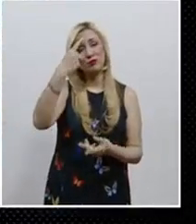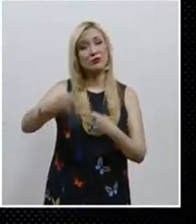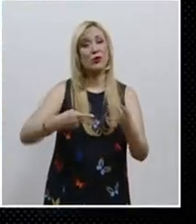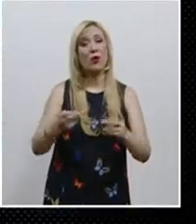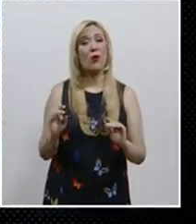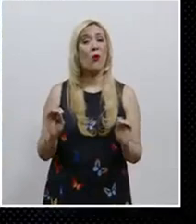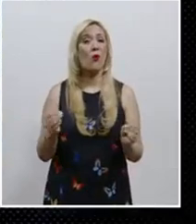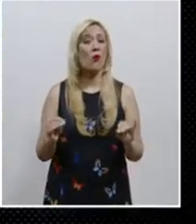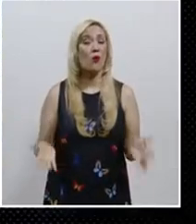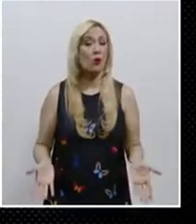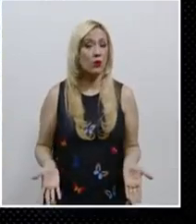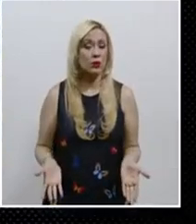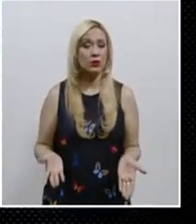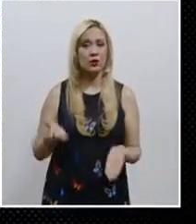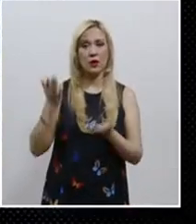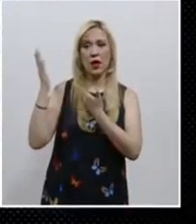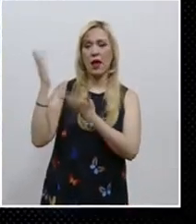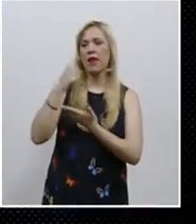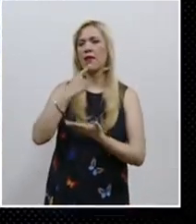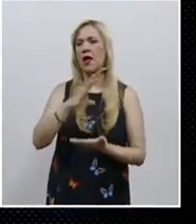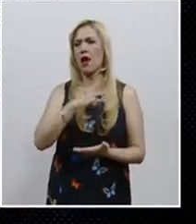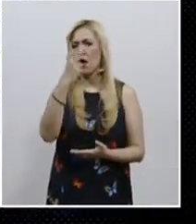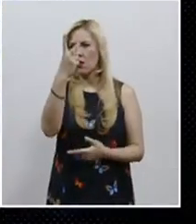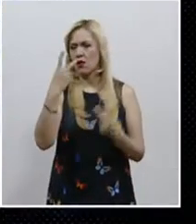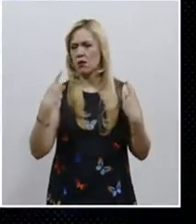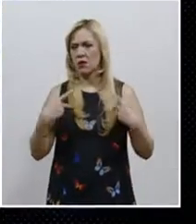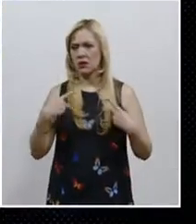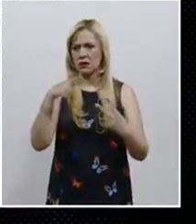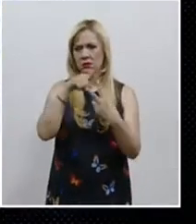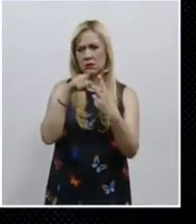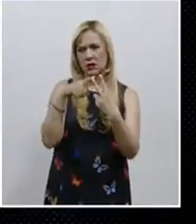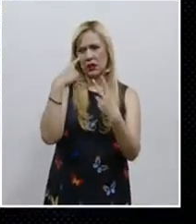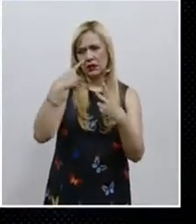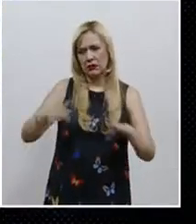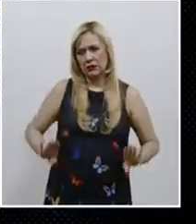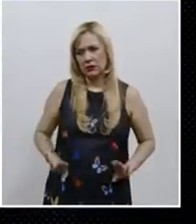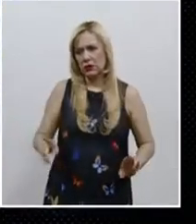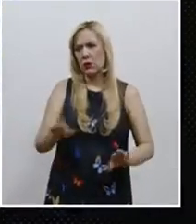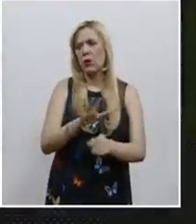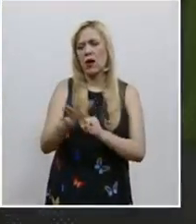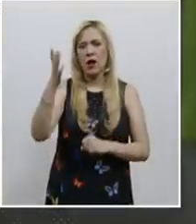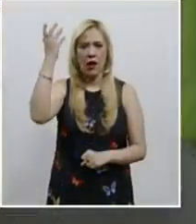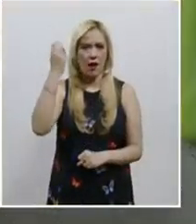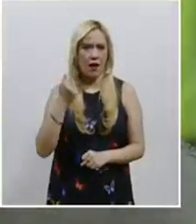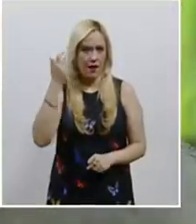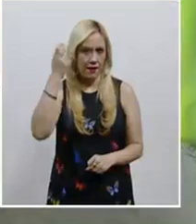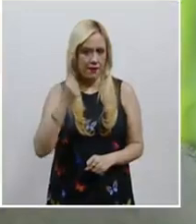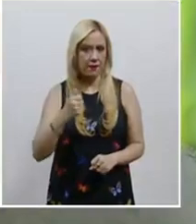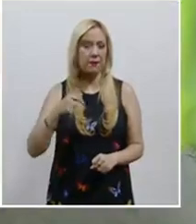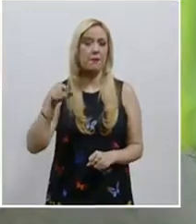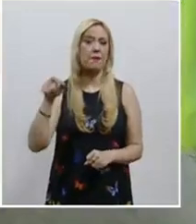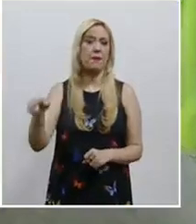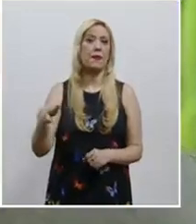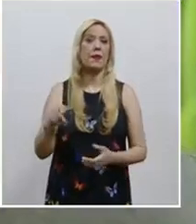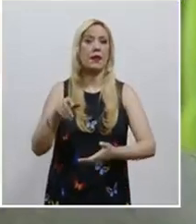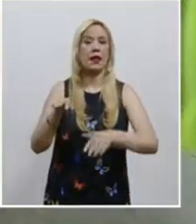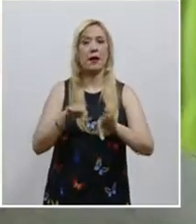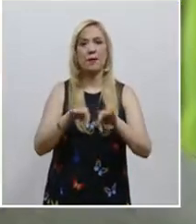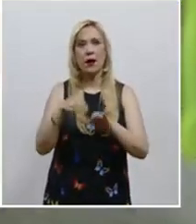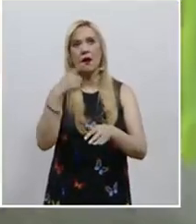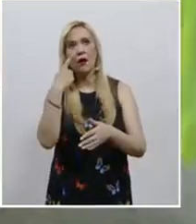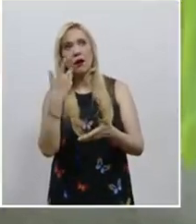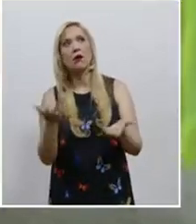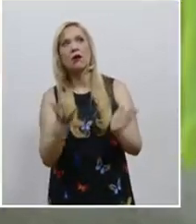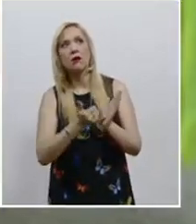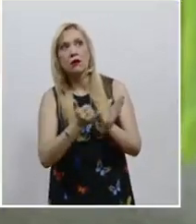Según Liliana Zamacona, hay dos tipos de personas por su actitud ante el retiro o la jubilación. El activo, que está pendiente de la gestión